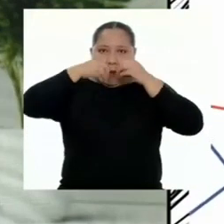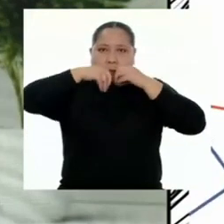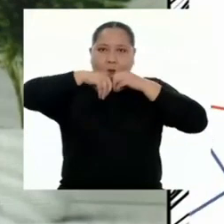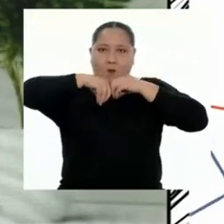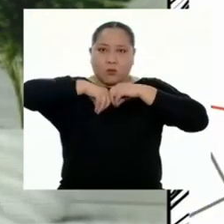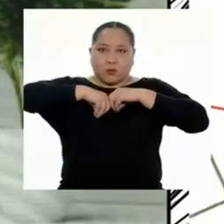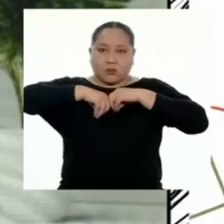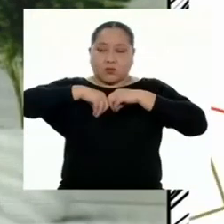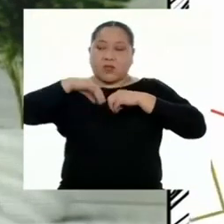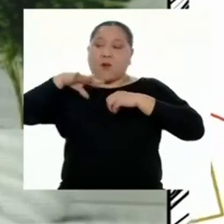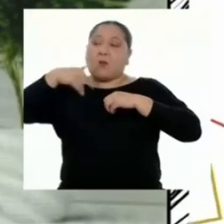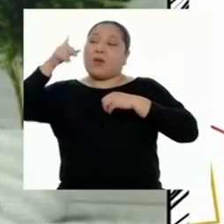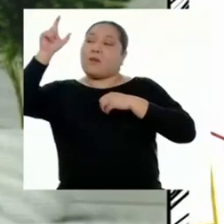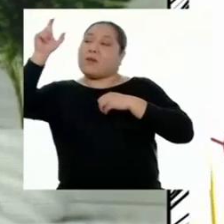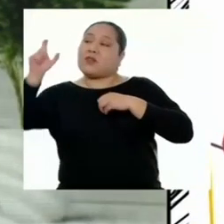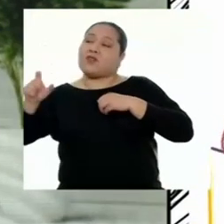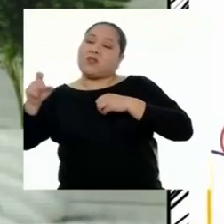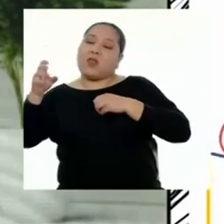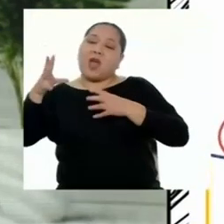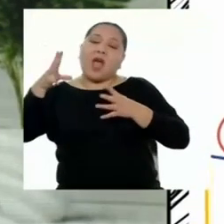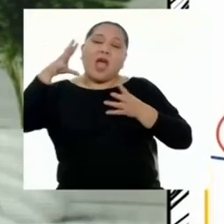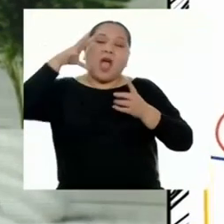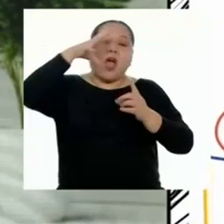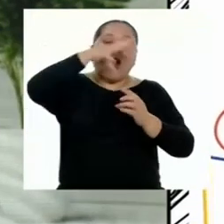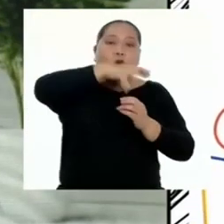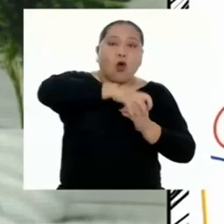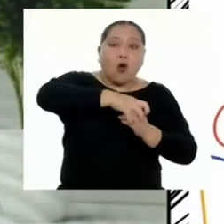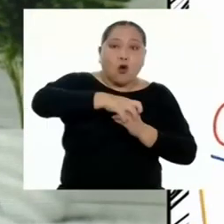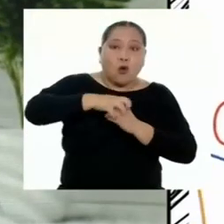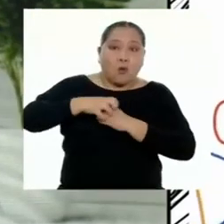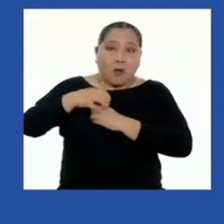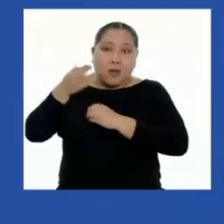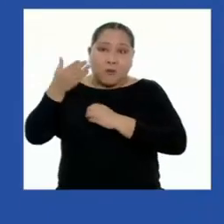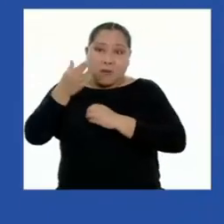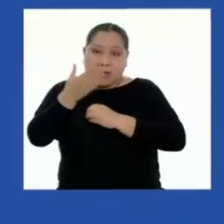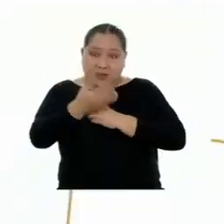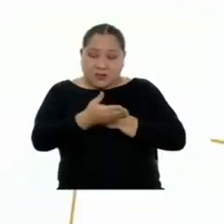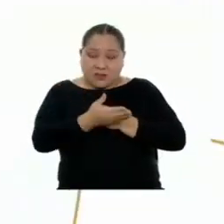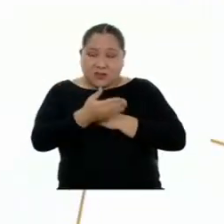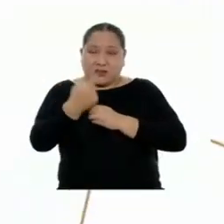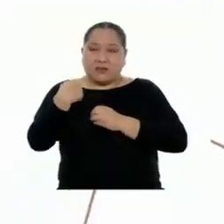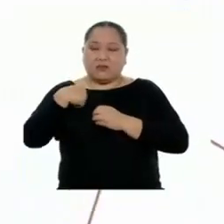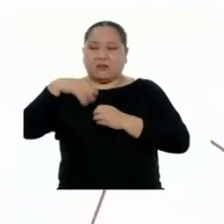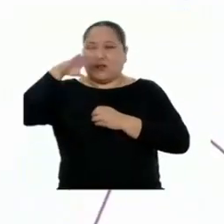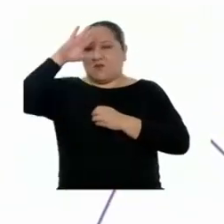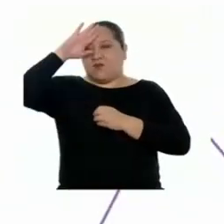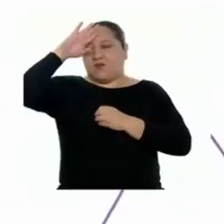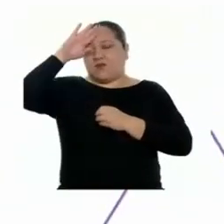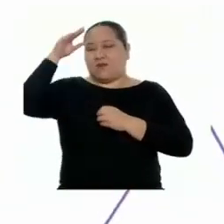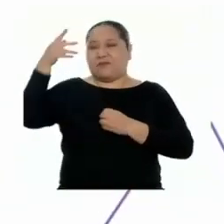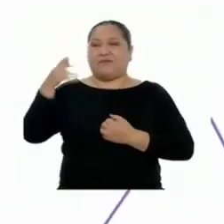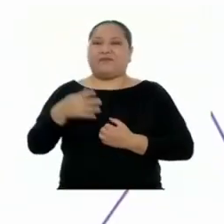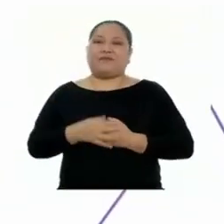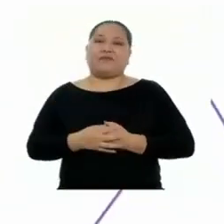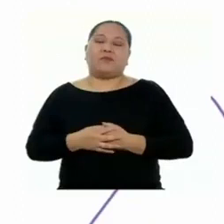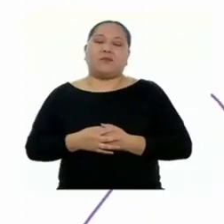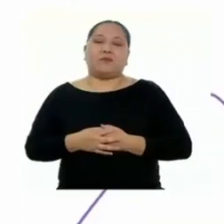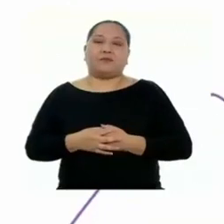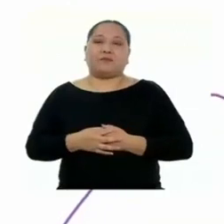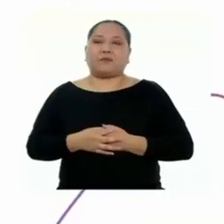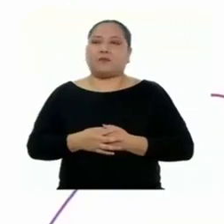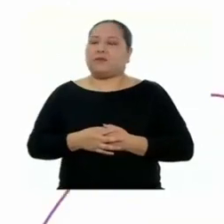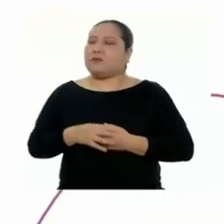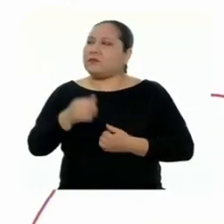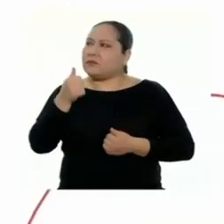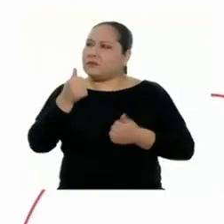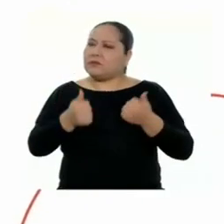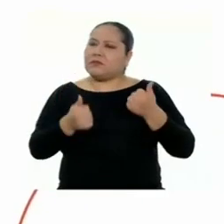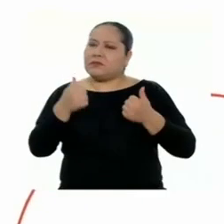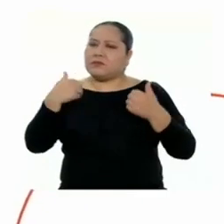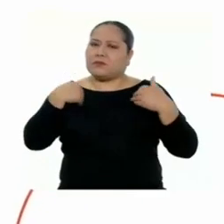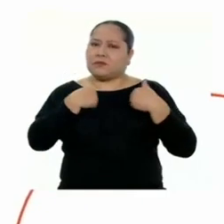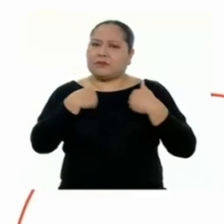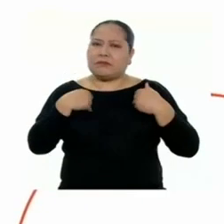que posteriormente y aguas más abajo se alimentan de estos peces. ¿Qué especies se encuentran en peligro de extinción en